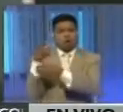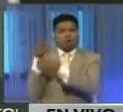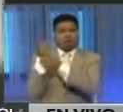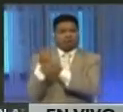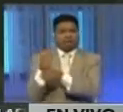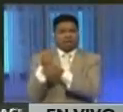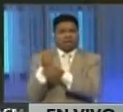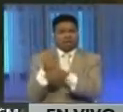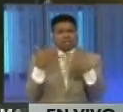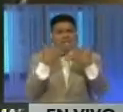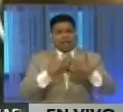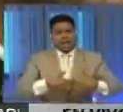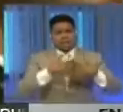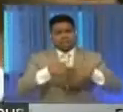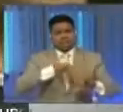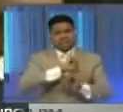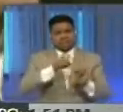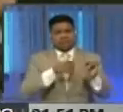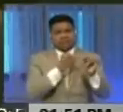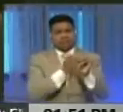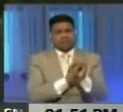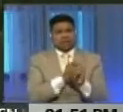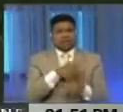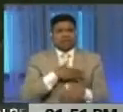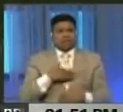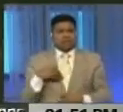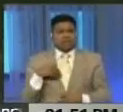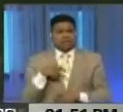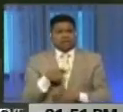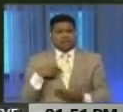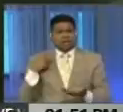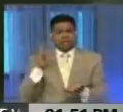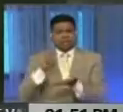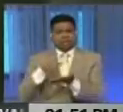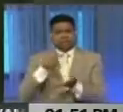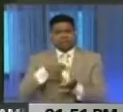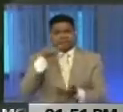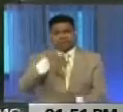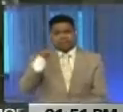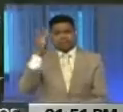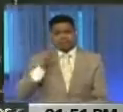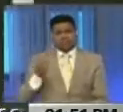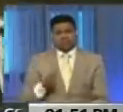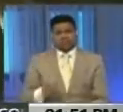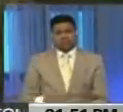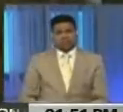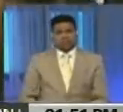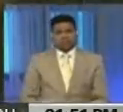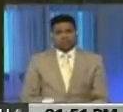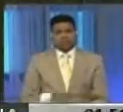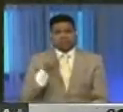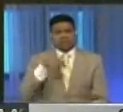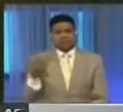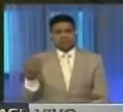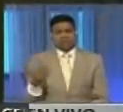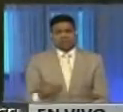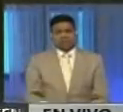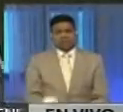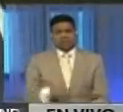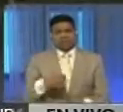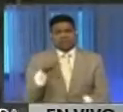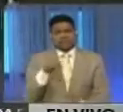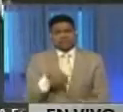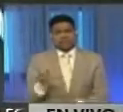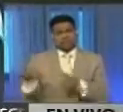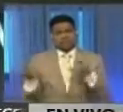empresas internacionales en invertir en esta zona de desarrollo estratégico. En el arco minero del Orinoco.